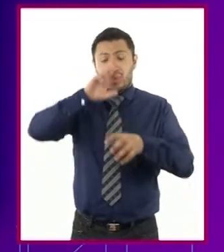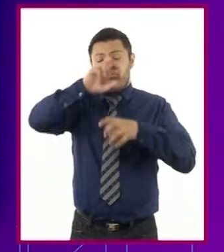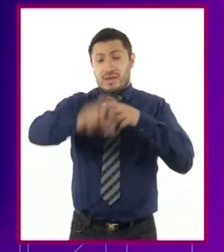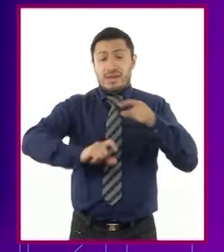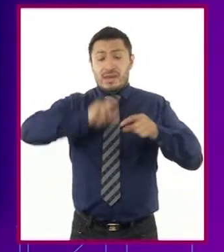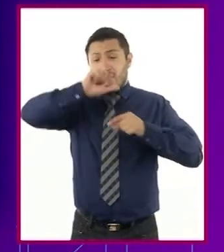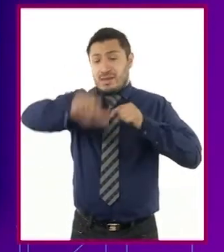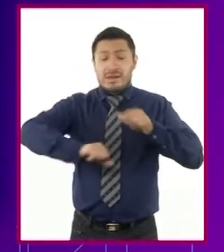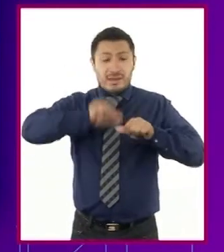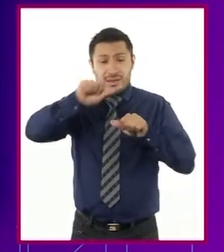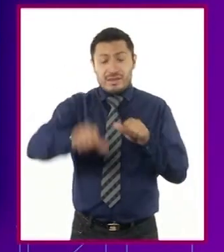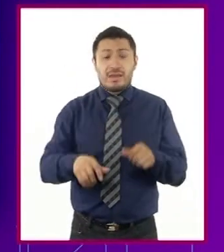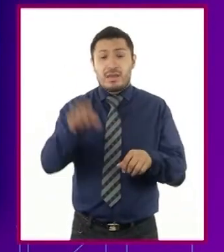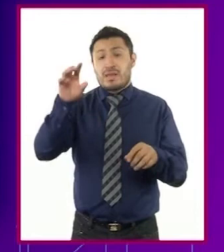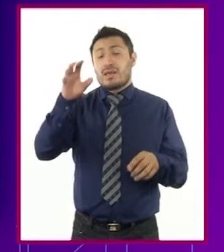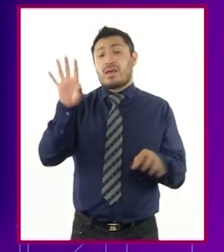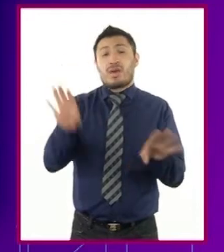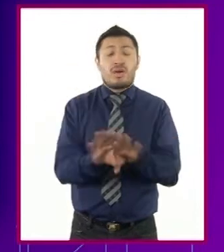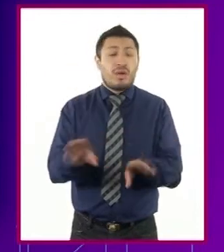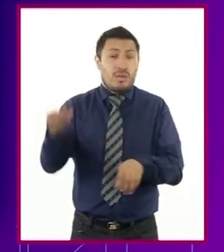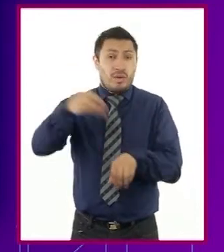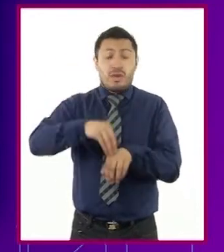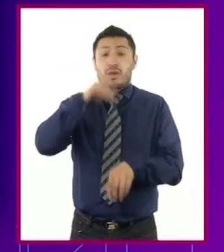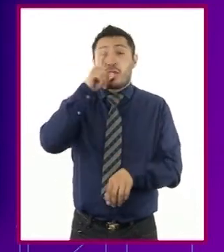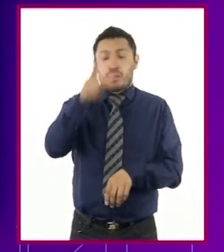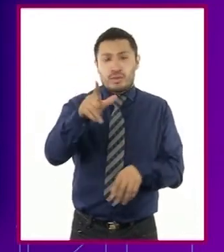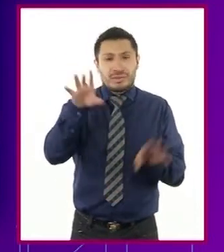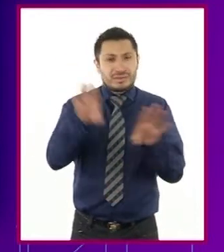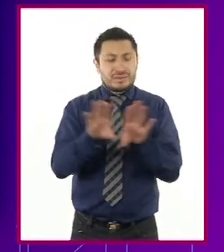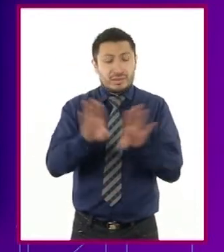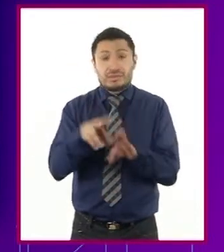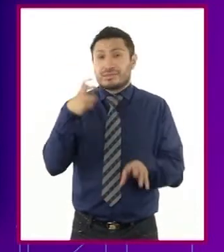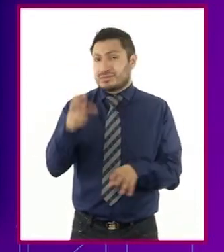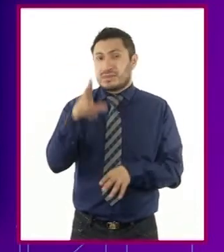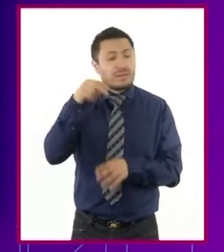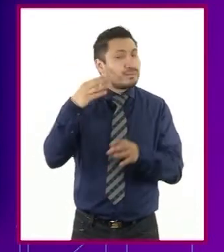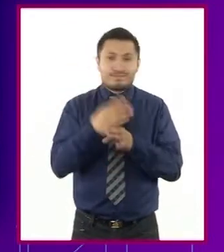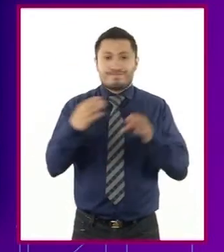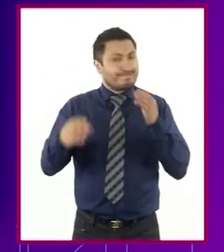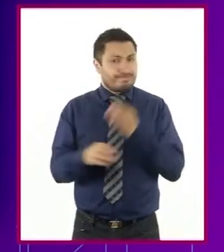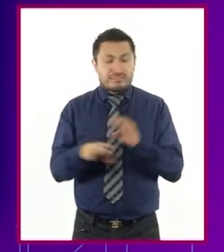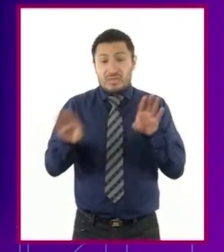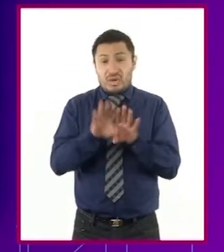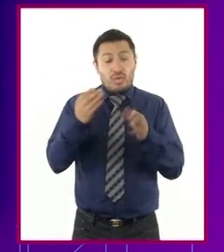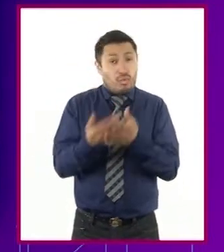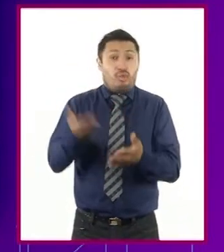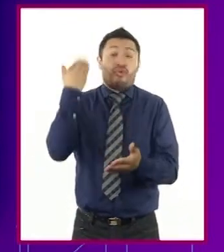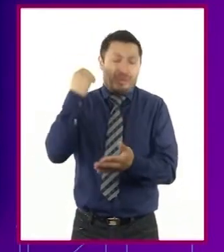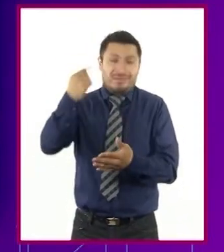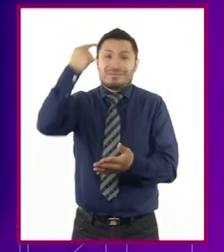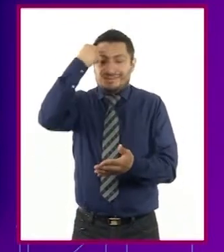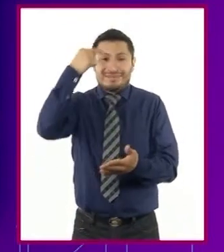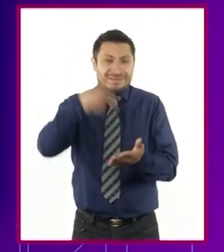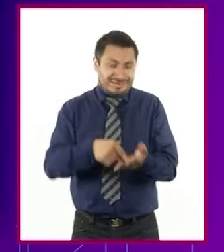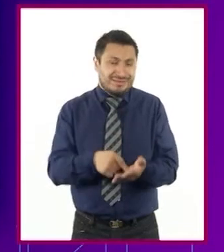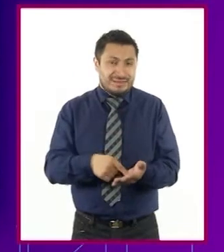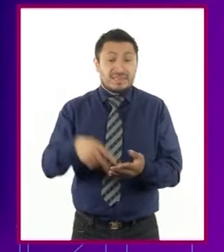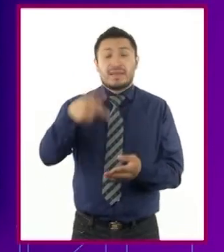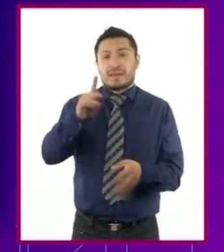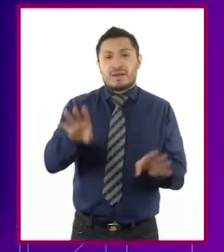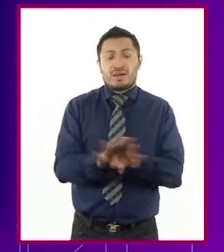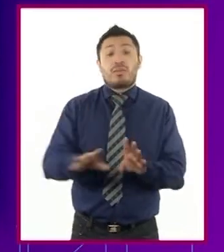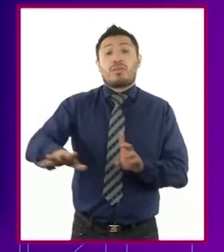y el comportamiento de la luz llevaron a la conclusión de que esta no es un objeto, como se creía hasta ese momento, sino un